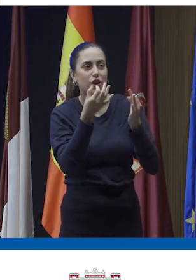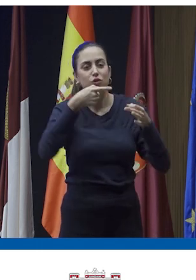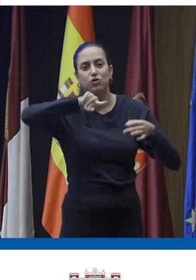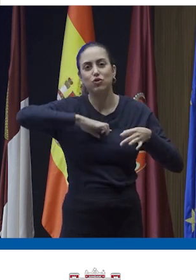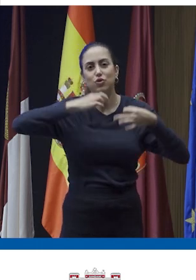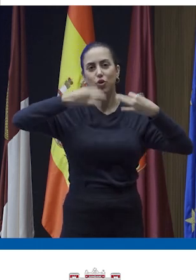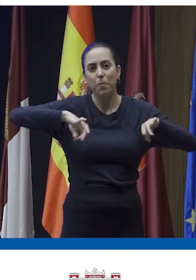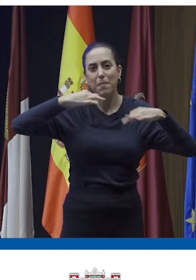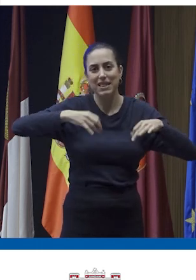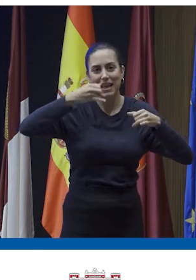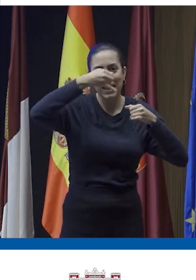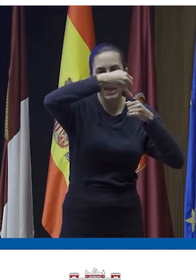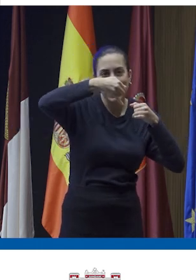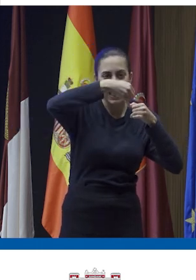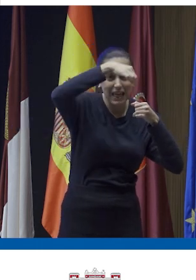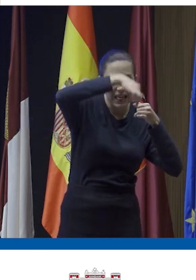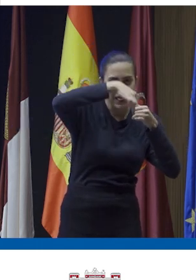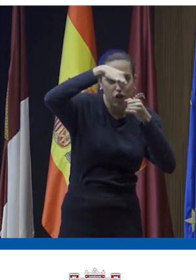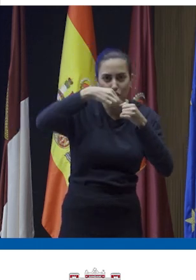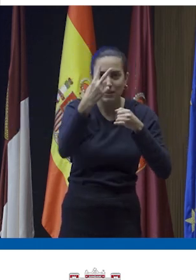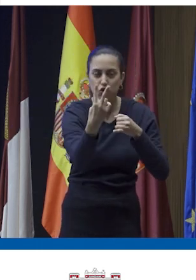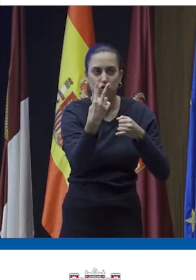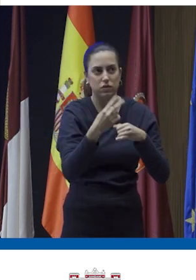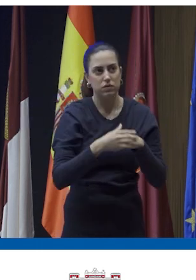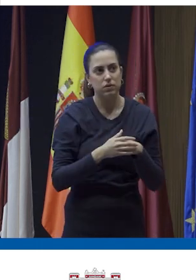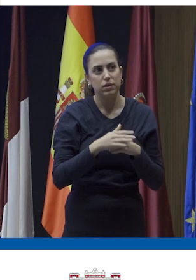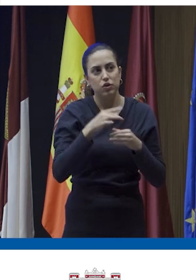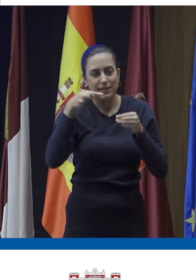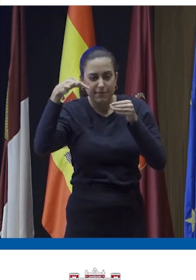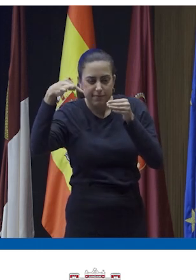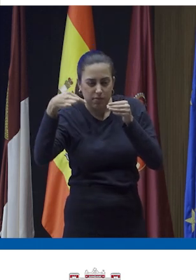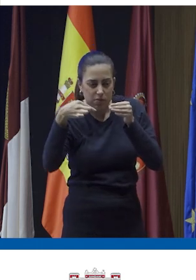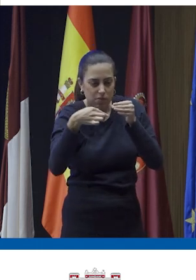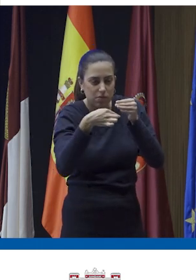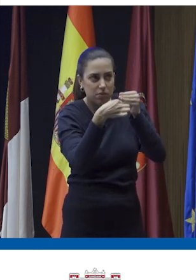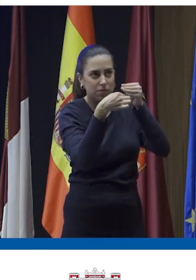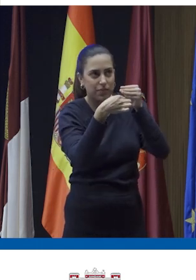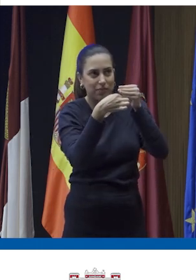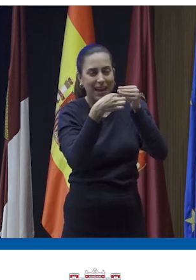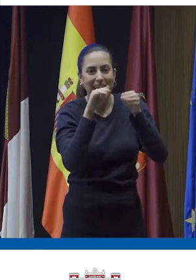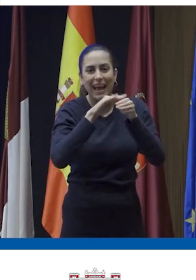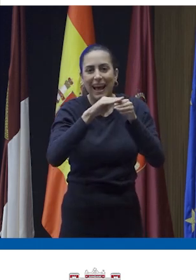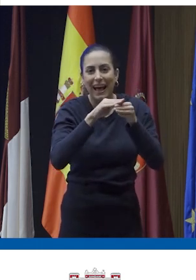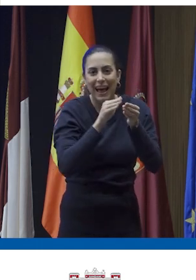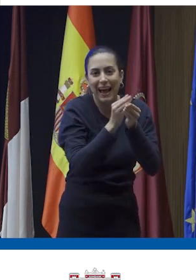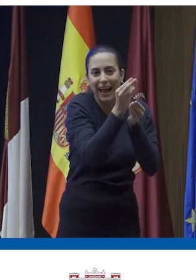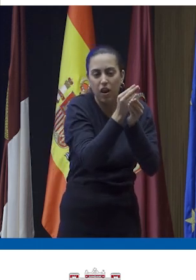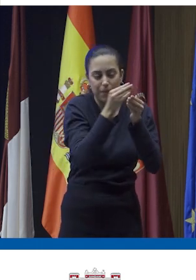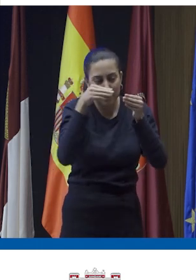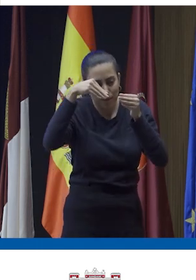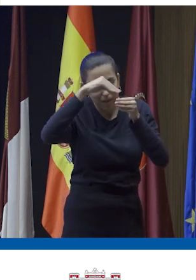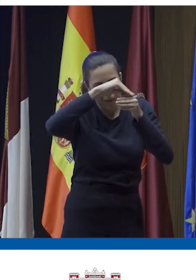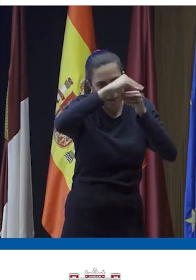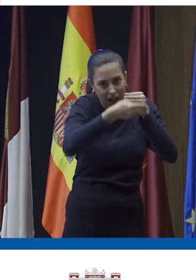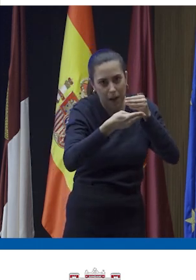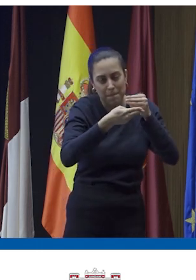Este esquema es muy simple. Pues cómo penetramos a través de la incisión. Metemos unos geles en la cámara